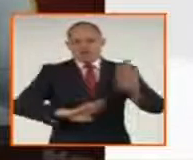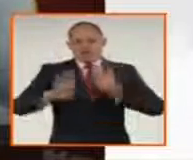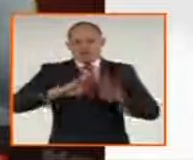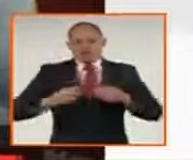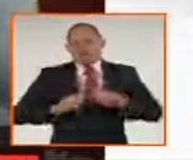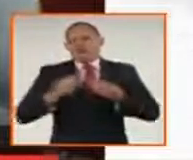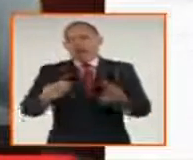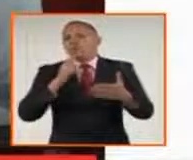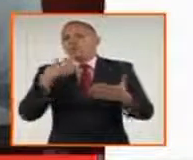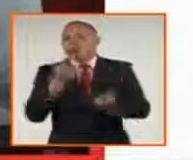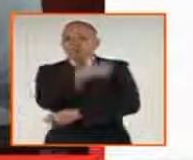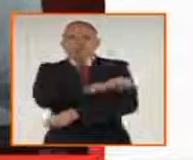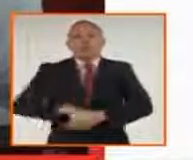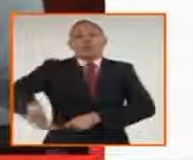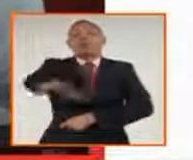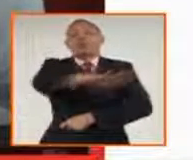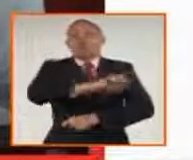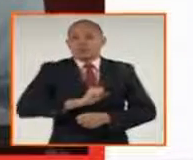Es un código que es